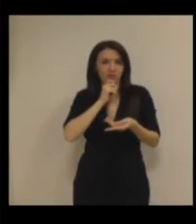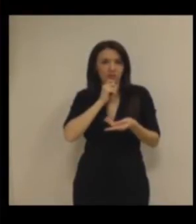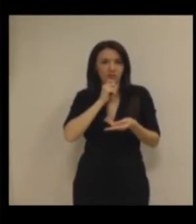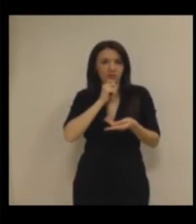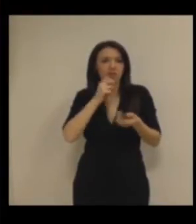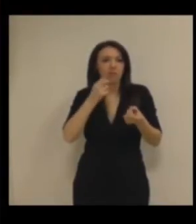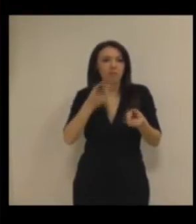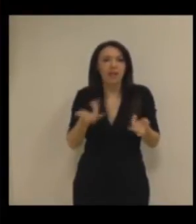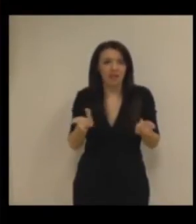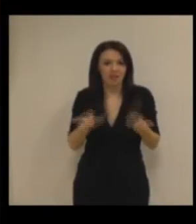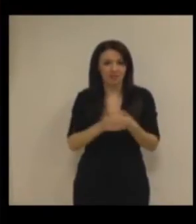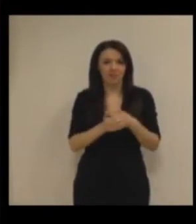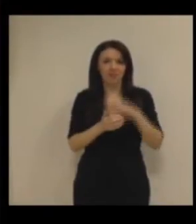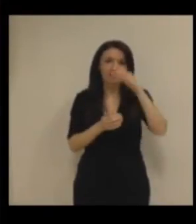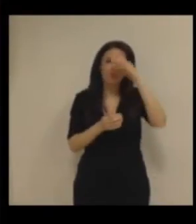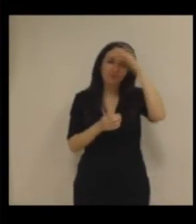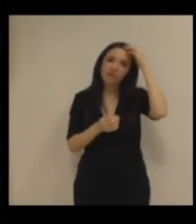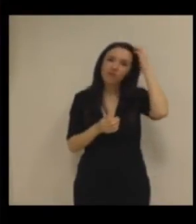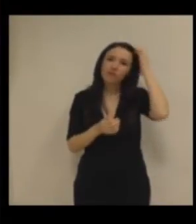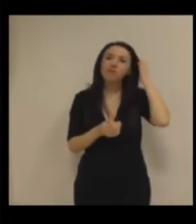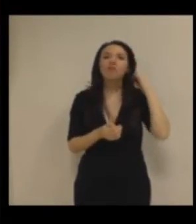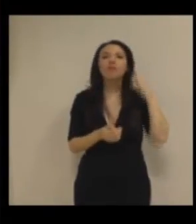y para qué? Bueno,